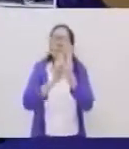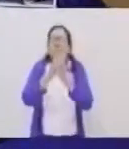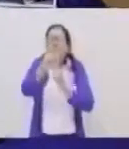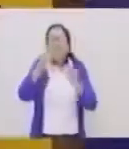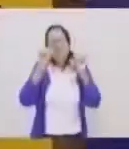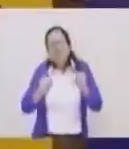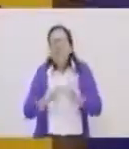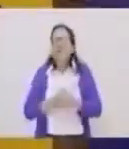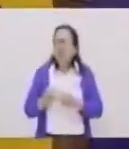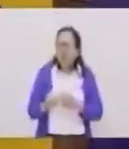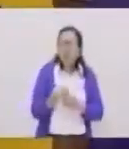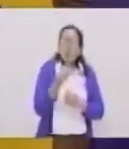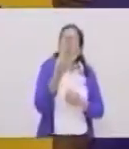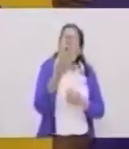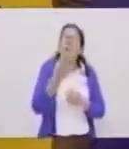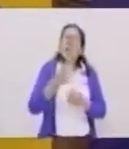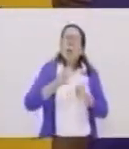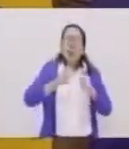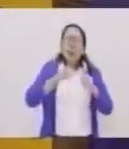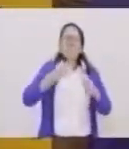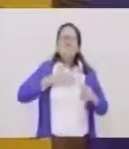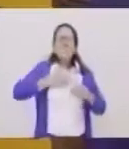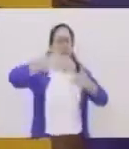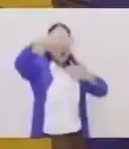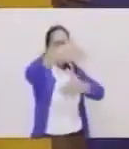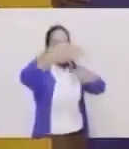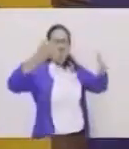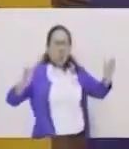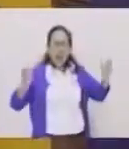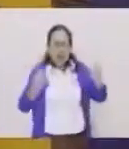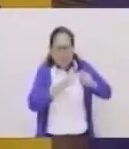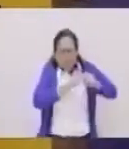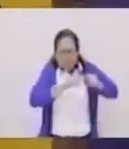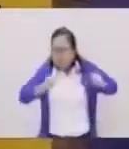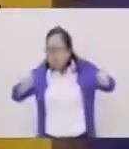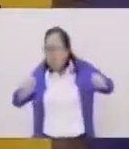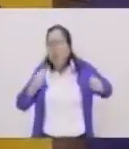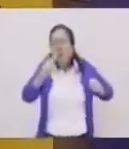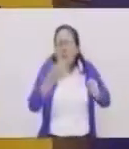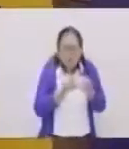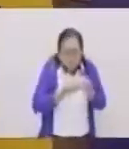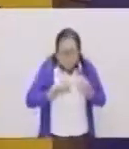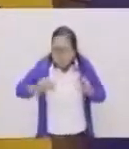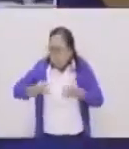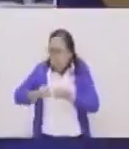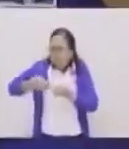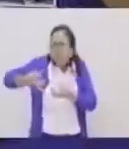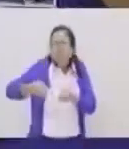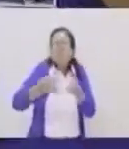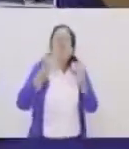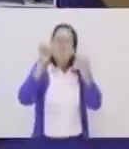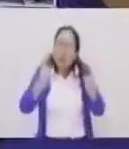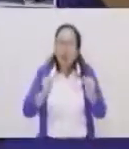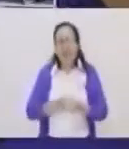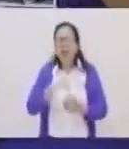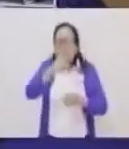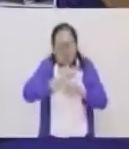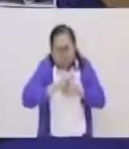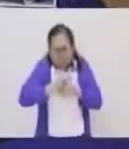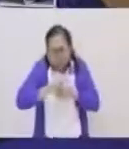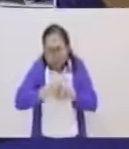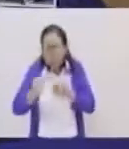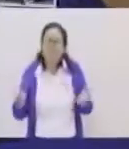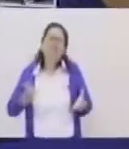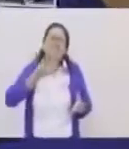decir, ¿cuánto mide el largo de mi cuarto? Y puedes hacer un cálculo en metros. Mientras más